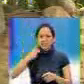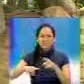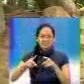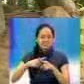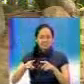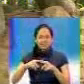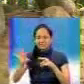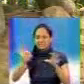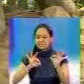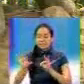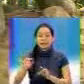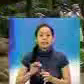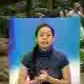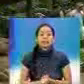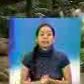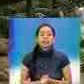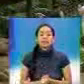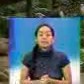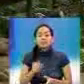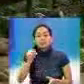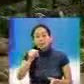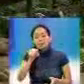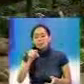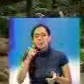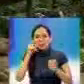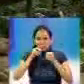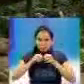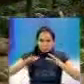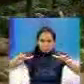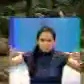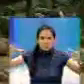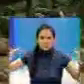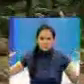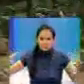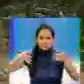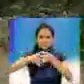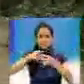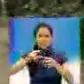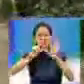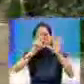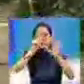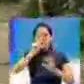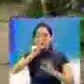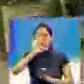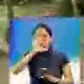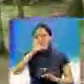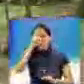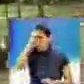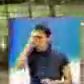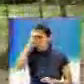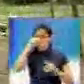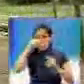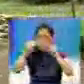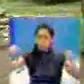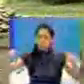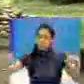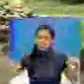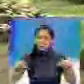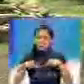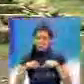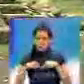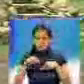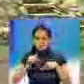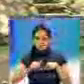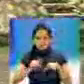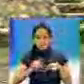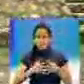del parque arqueológico indicó que debido a la extensión del sitio que abarca 6.5 kilómetros cuadrados y por ser